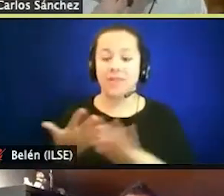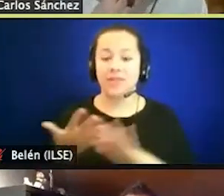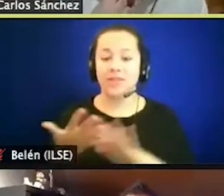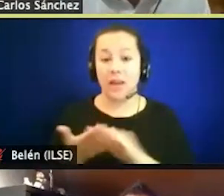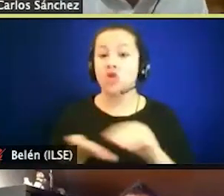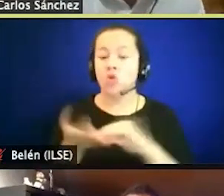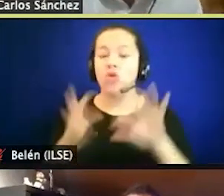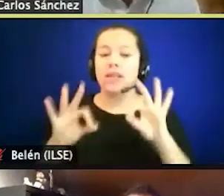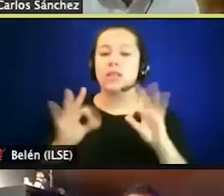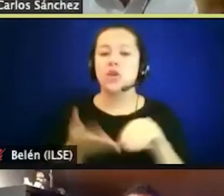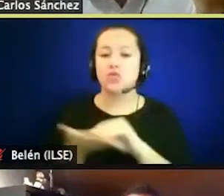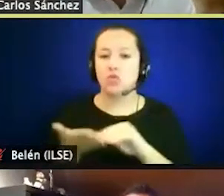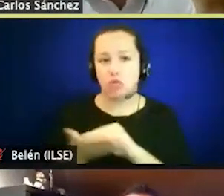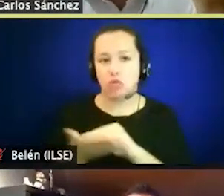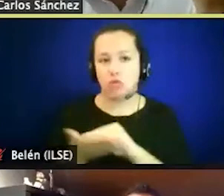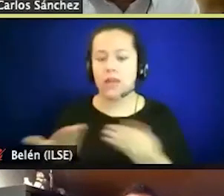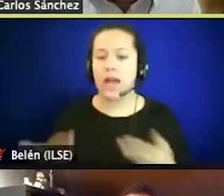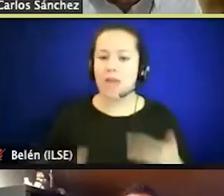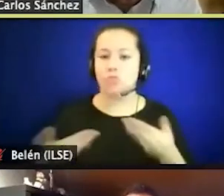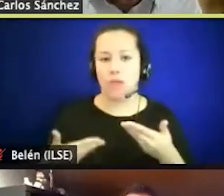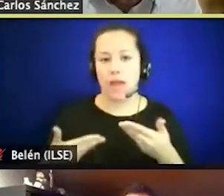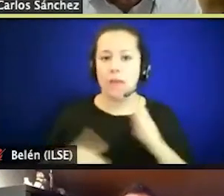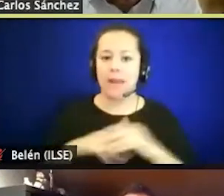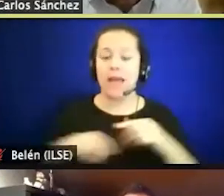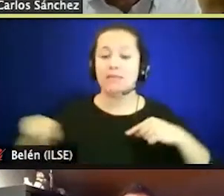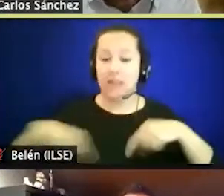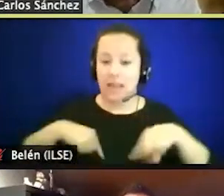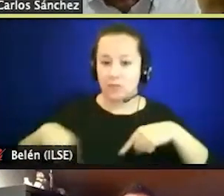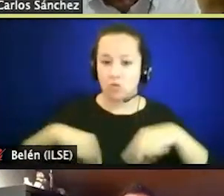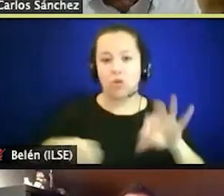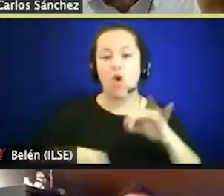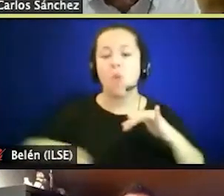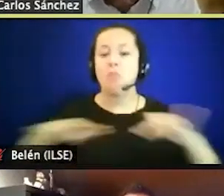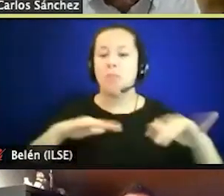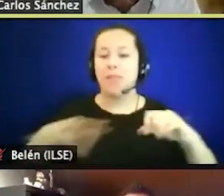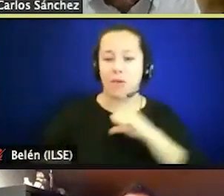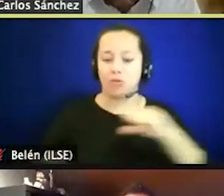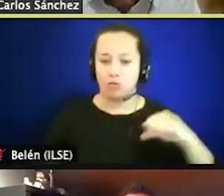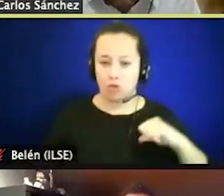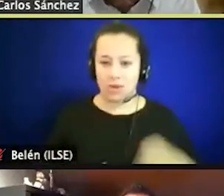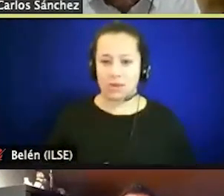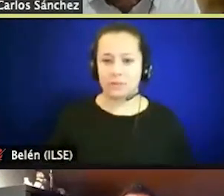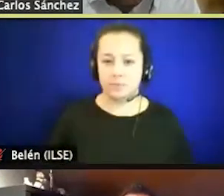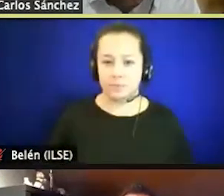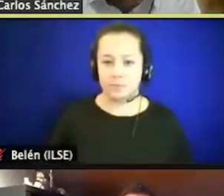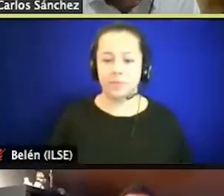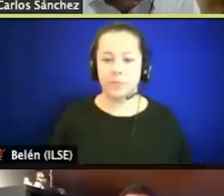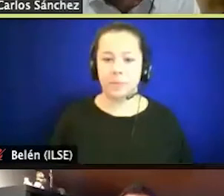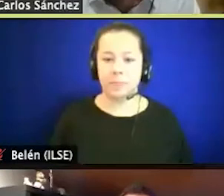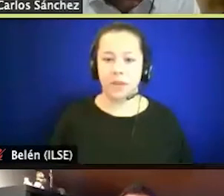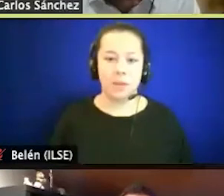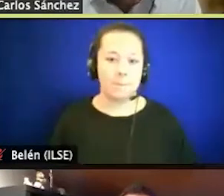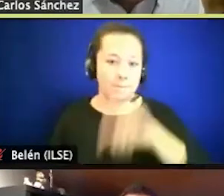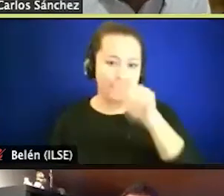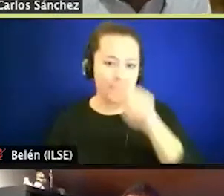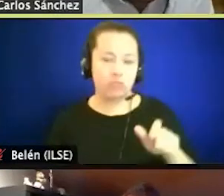de una solución que favorece el transporte o la movilidad autónoma de personas a través del